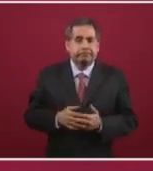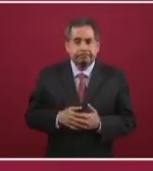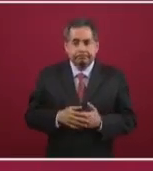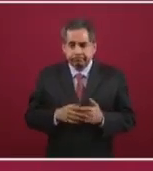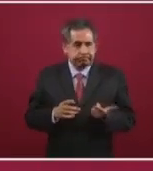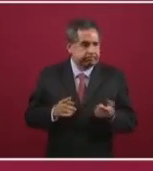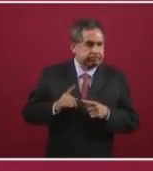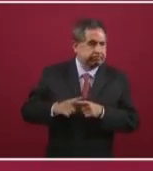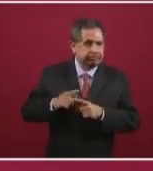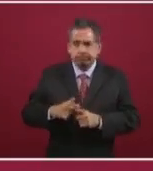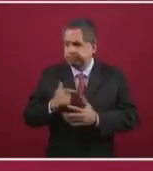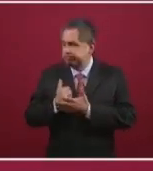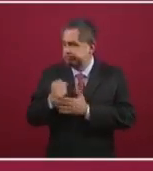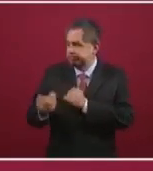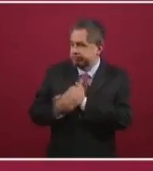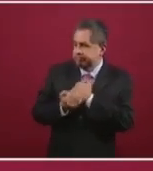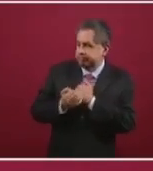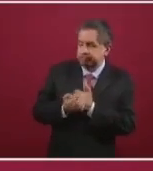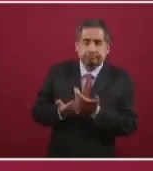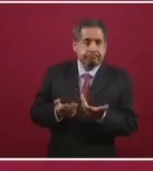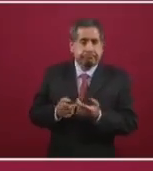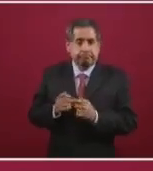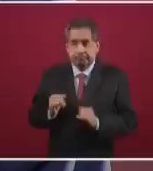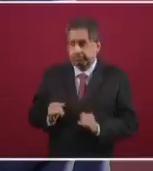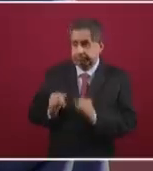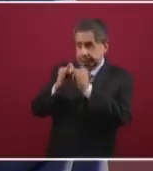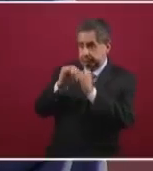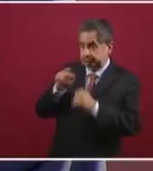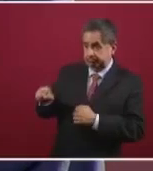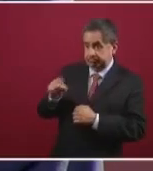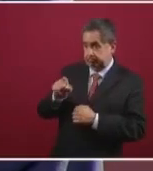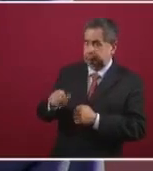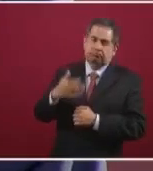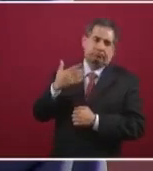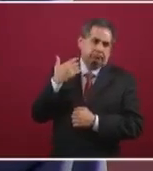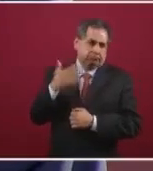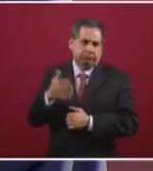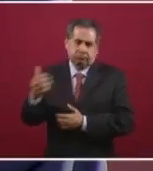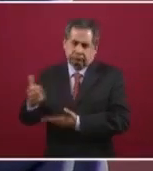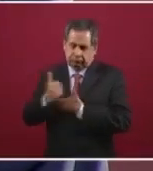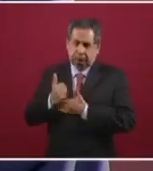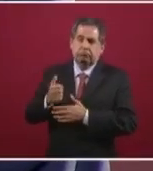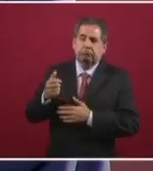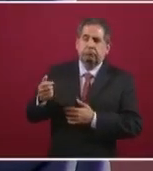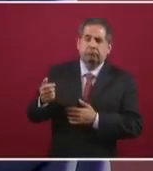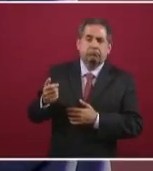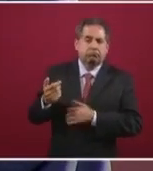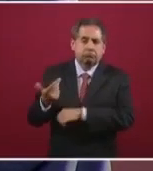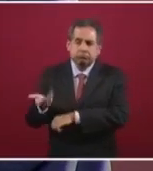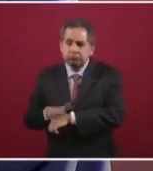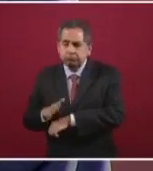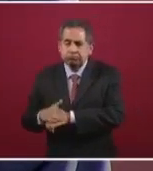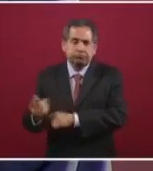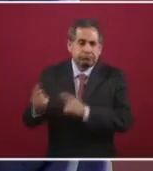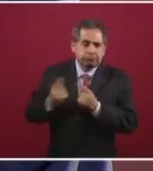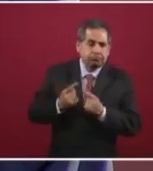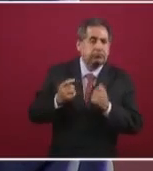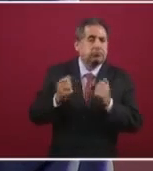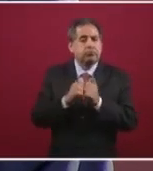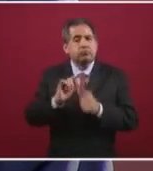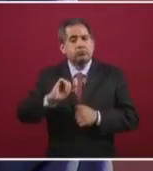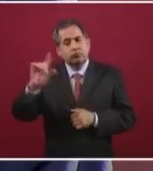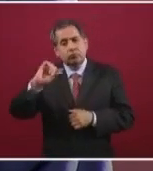echar mano de instituciones y de servidores públicos